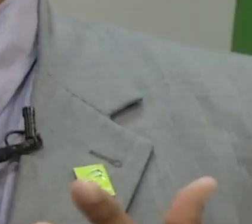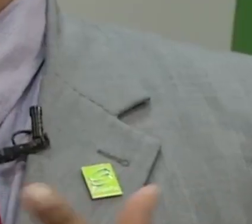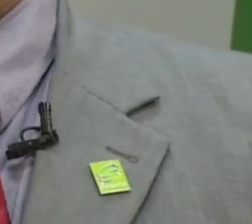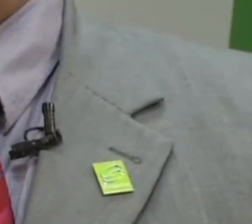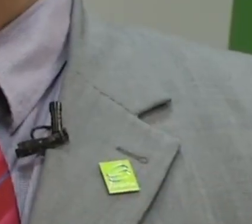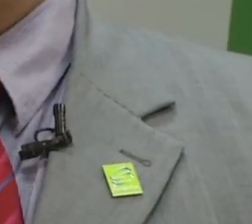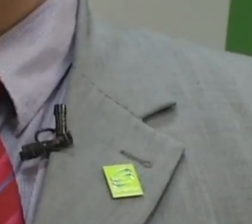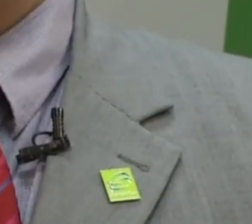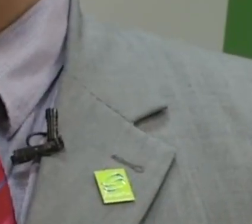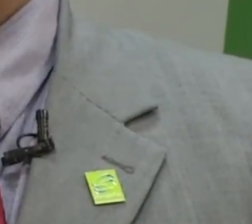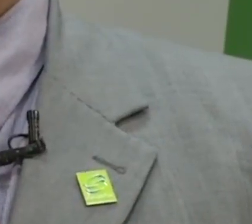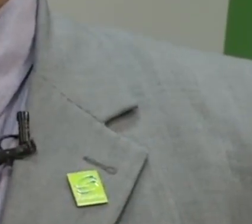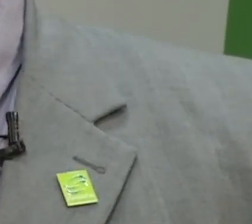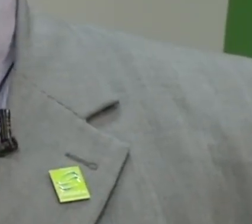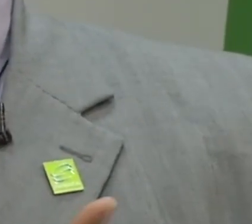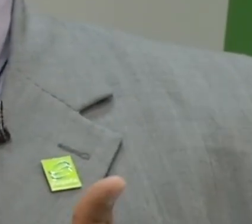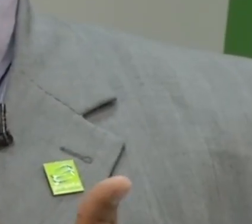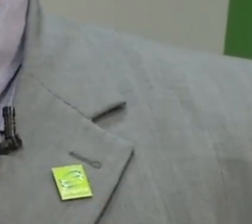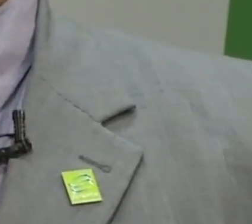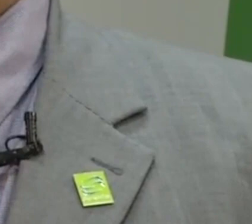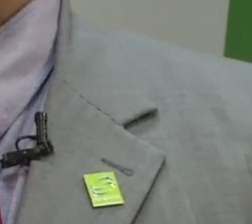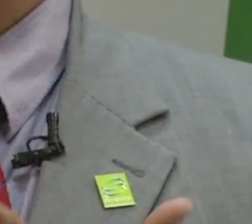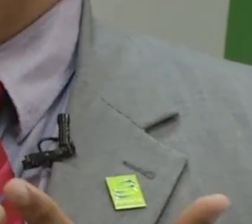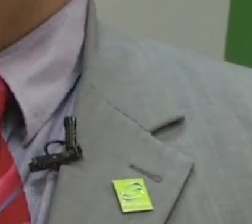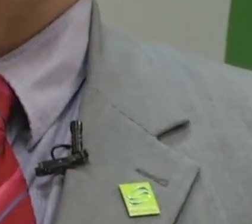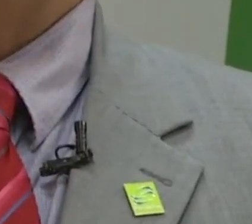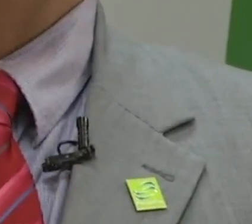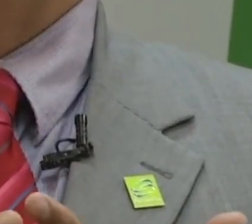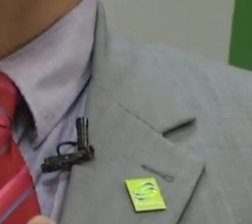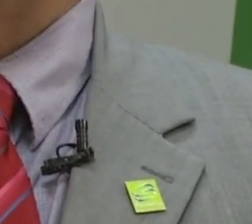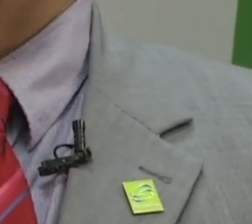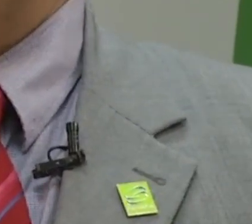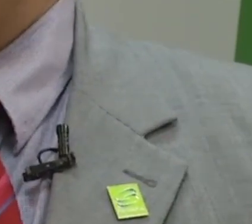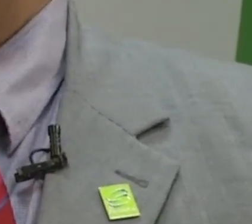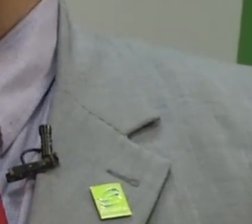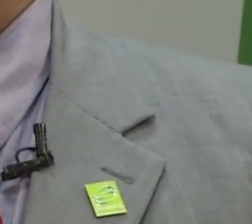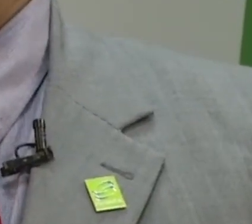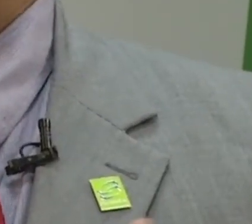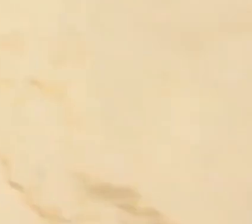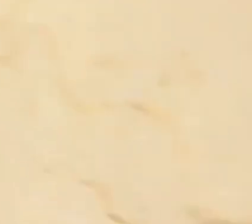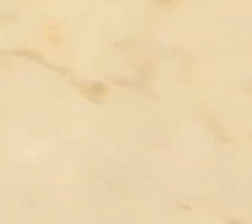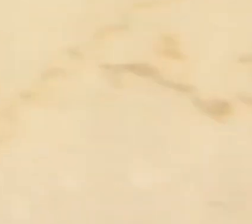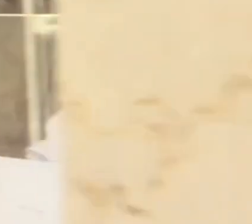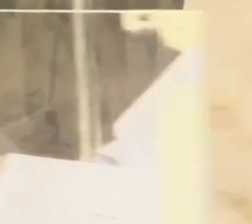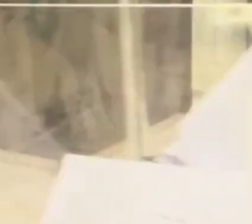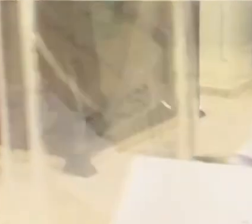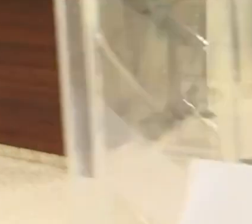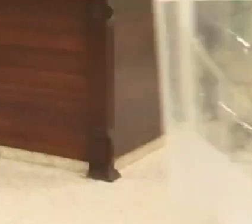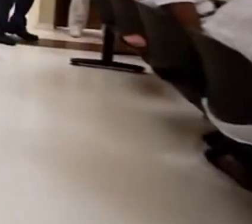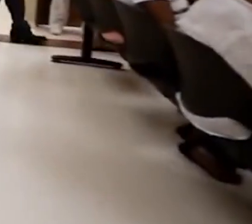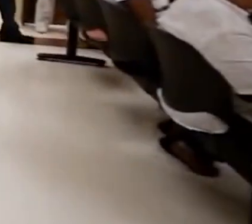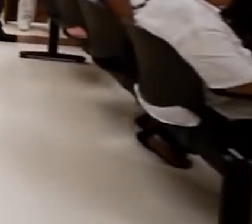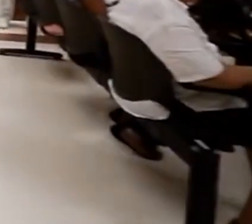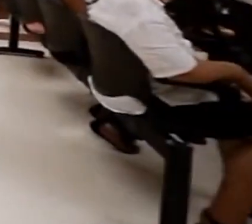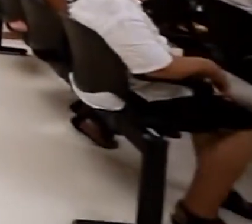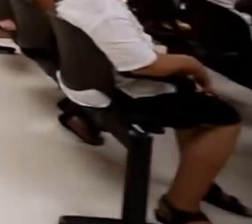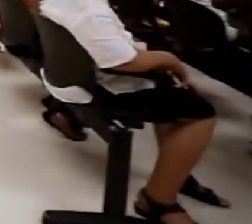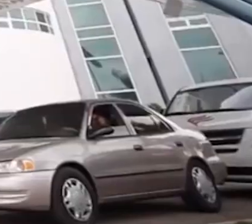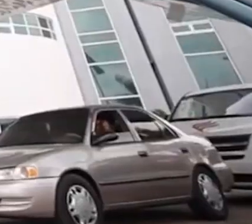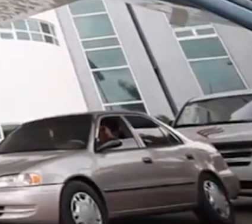No hay un lugar del país donde SENASA no esté presente a través de sus prestadores, sean médicos,